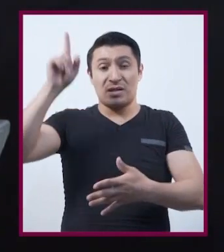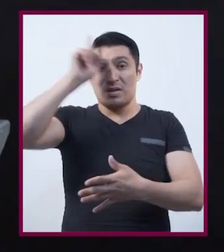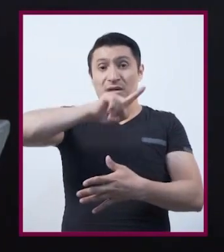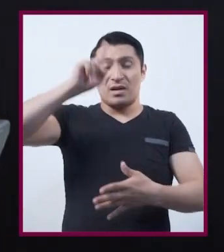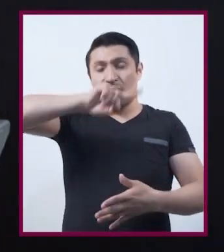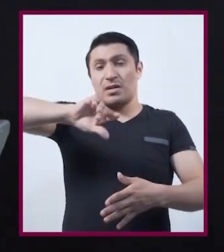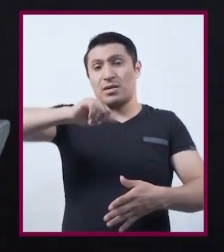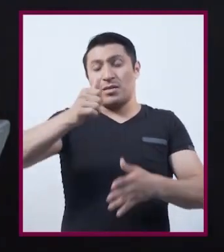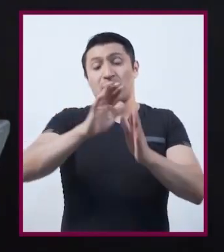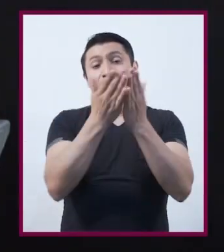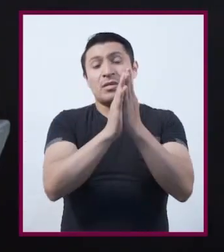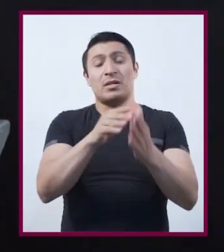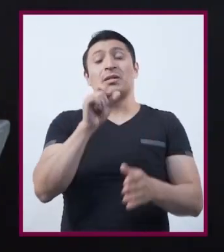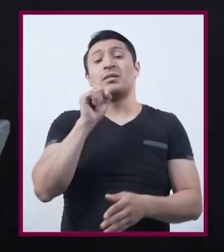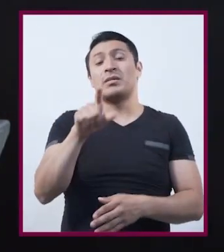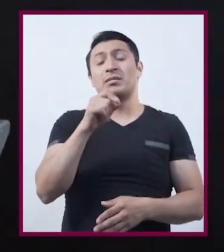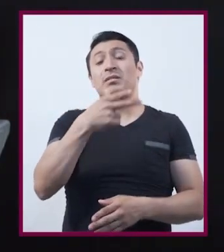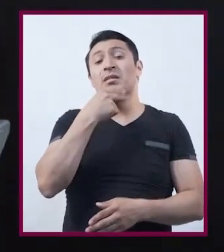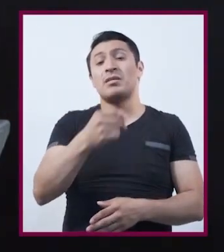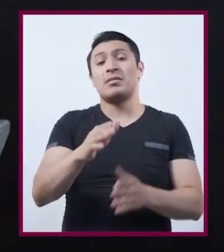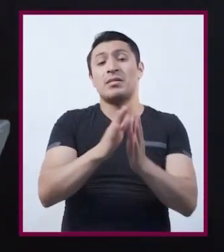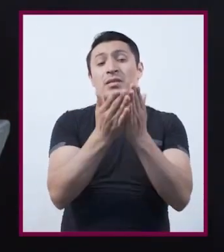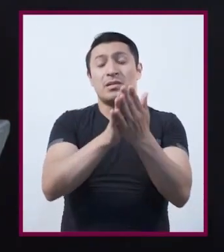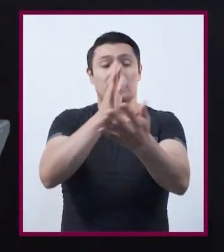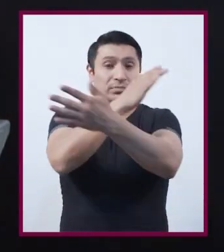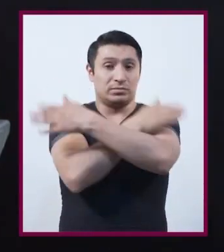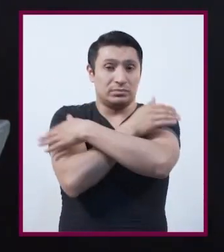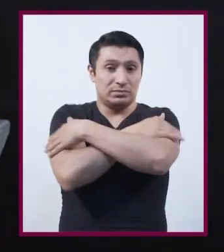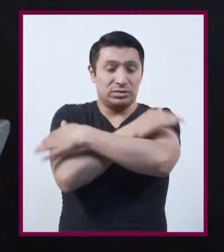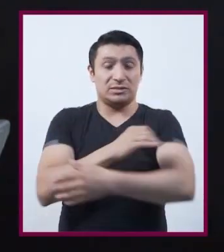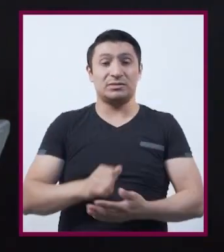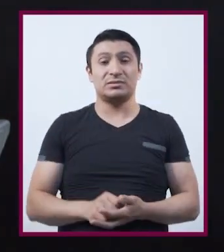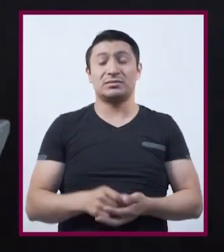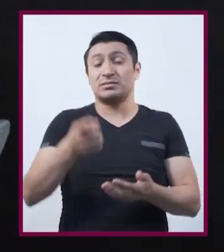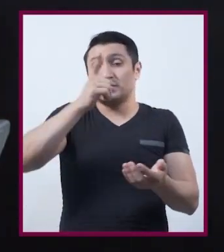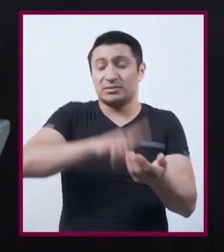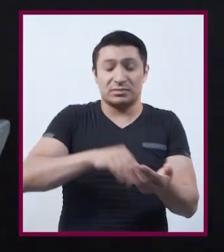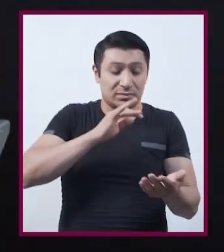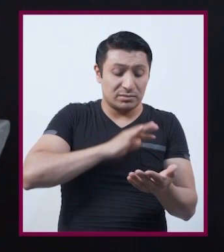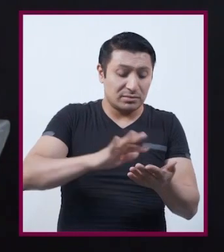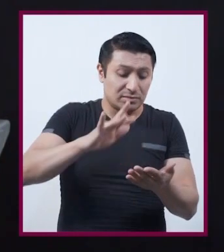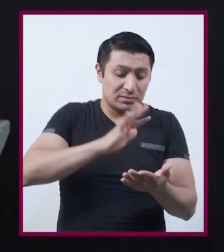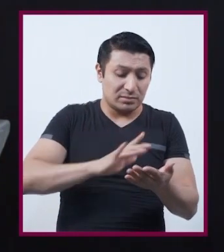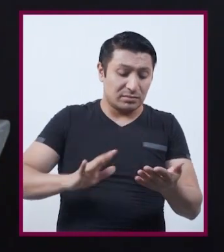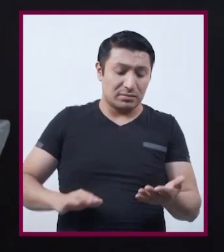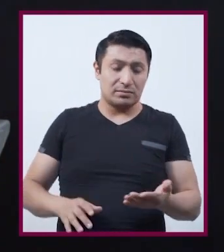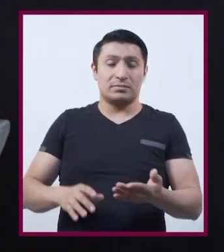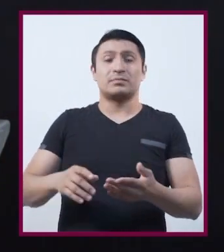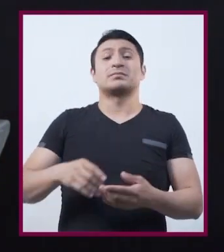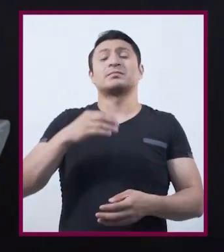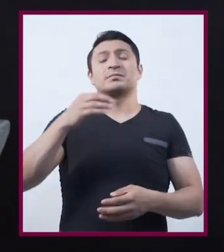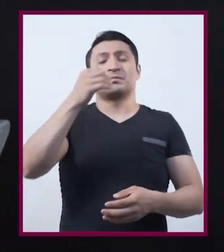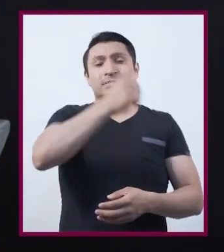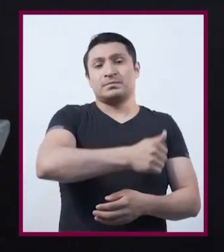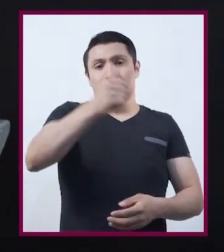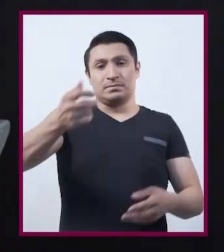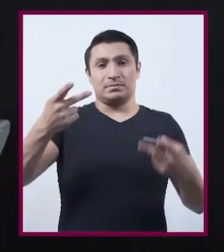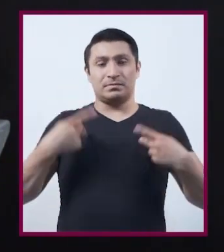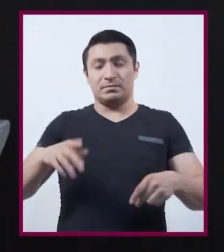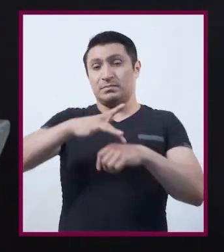las demás. No hay dos fuegos iguales. Algunos fuegos no alumbran ni queman, pero otros arden con tantas